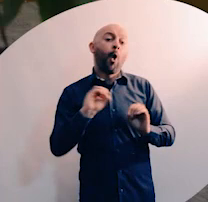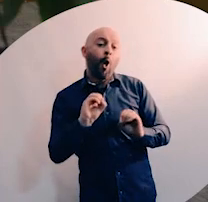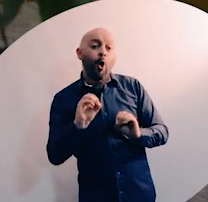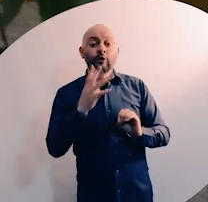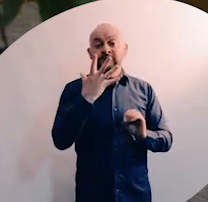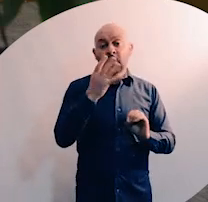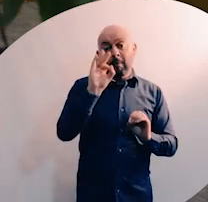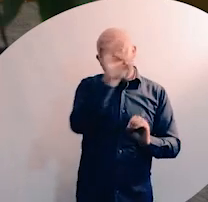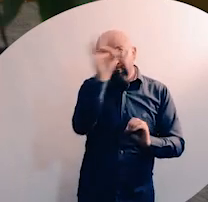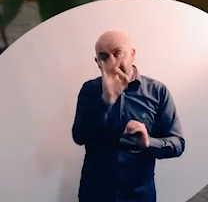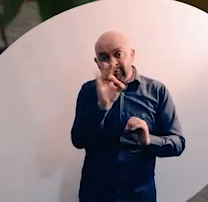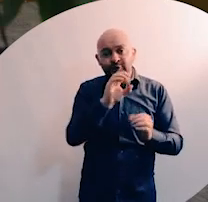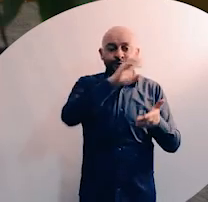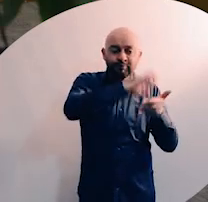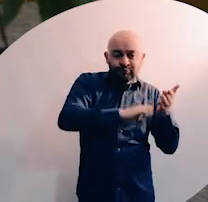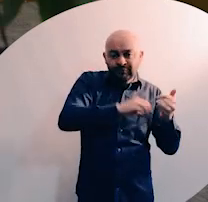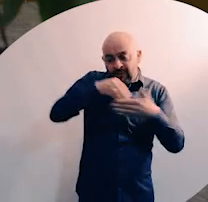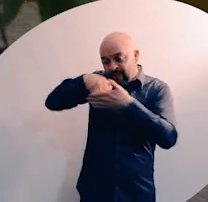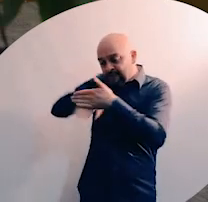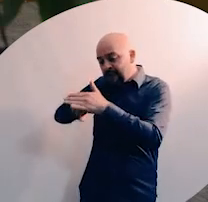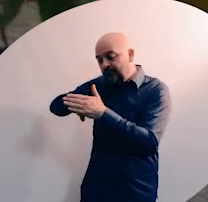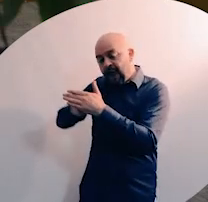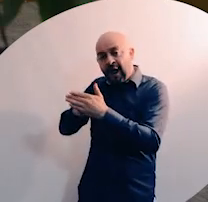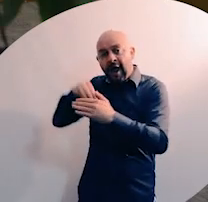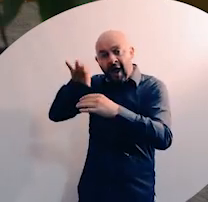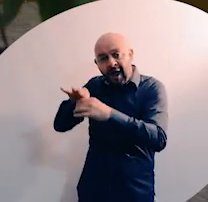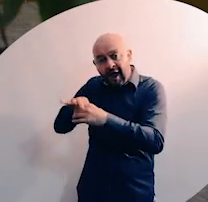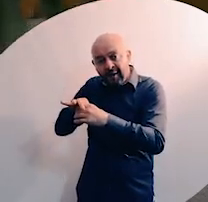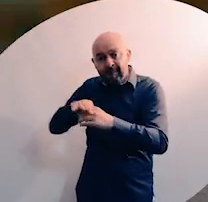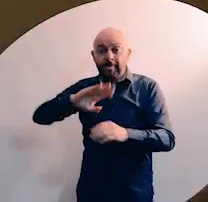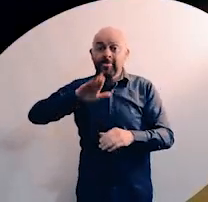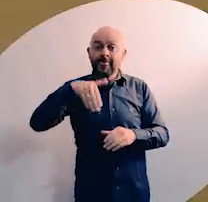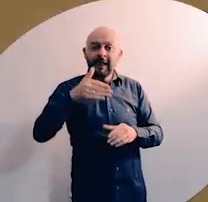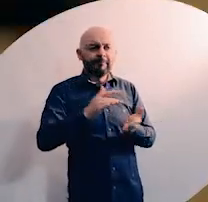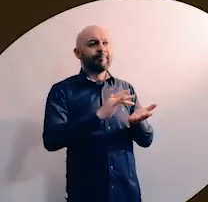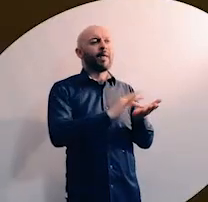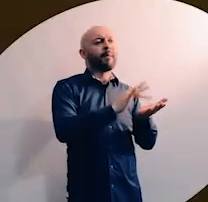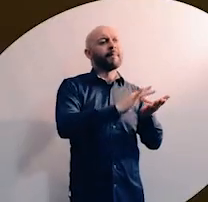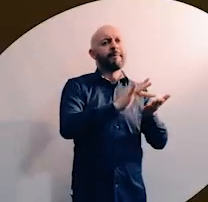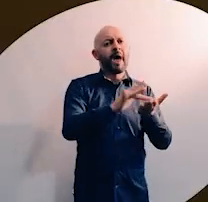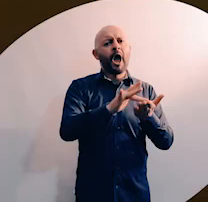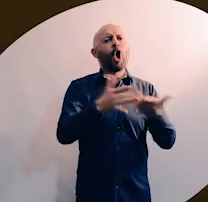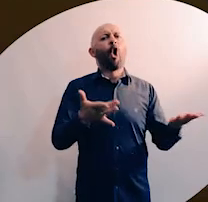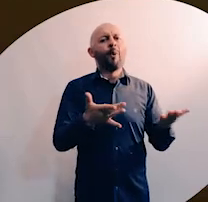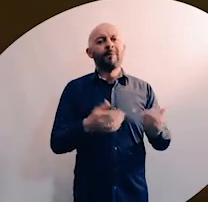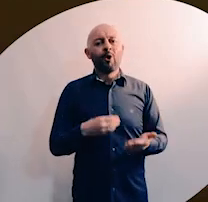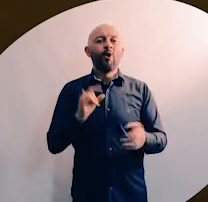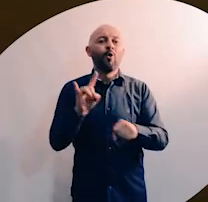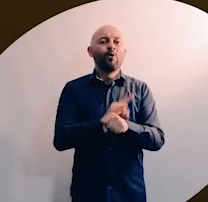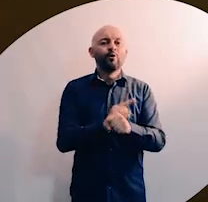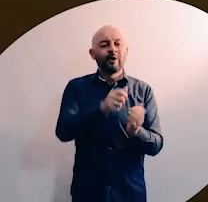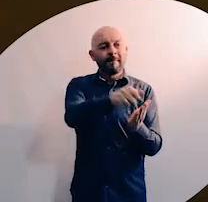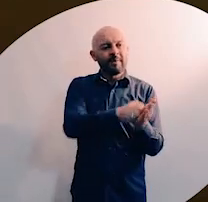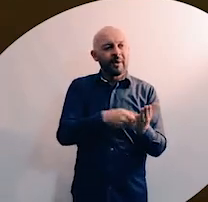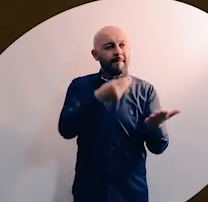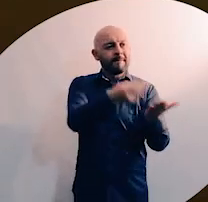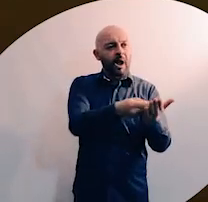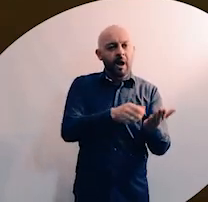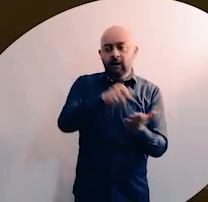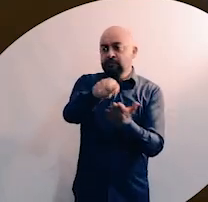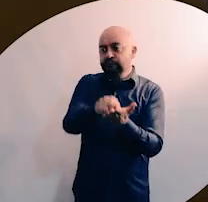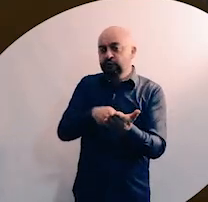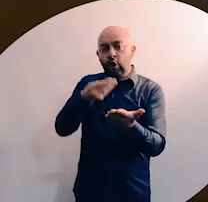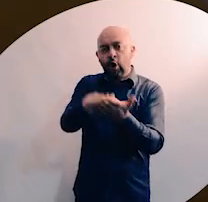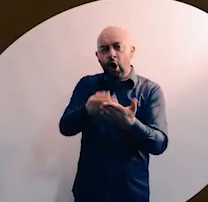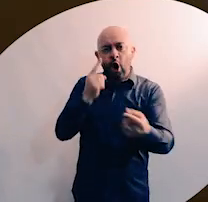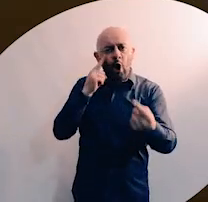guarda en ese bolsillo de ahorro entre el 5 y el 10% de sus ingresos. Luego empieza a gastar y lo hace a través del uso